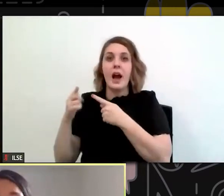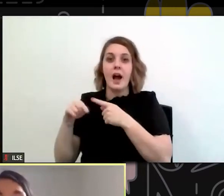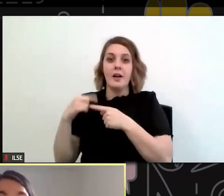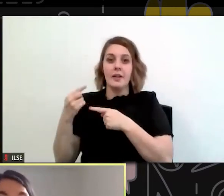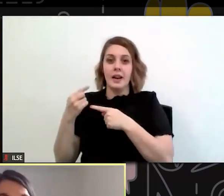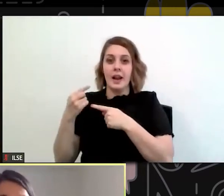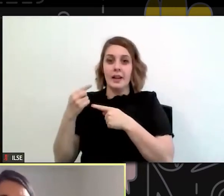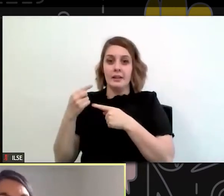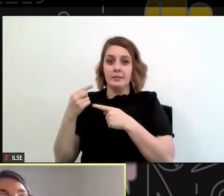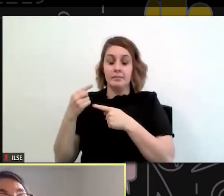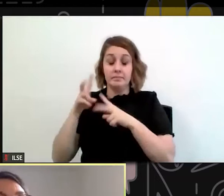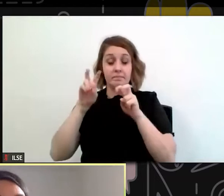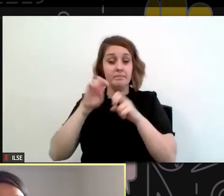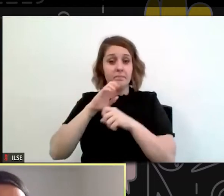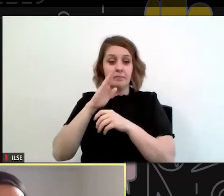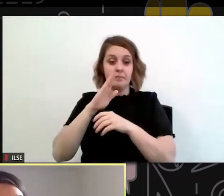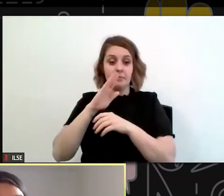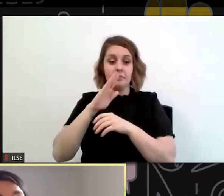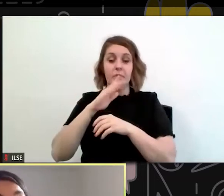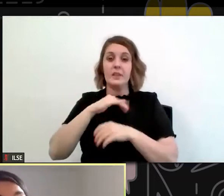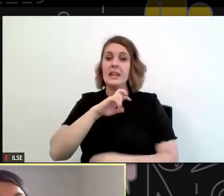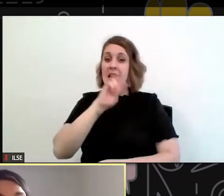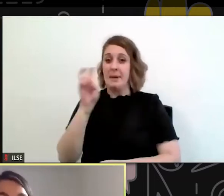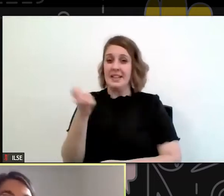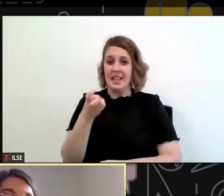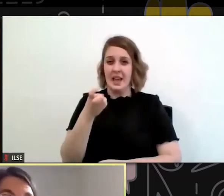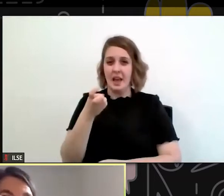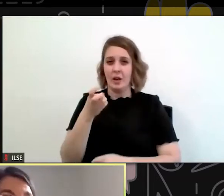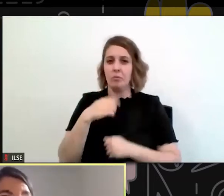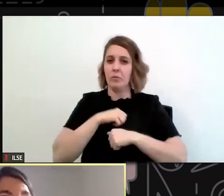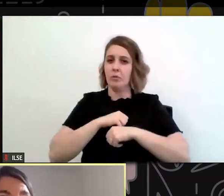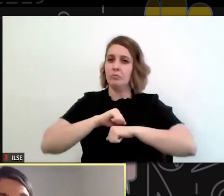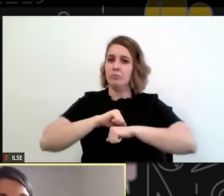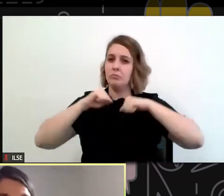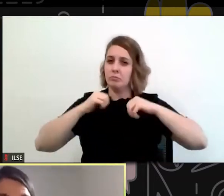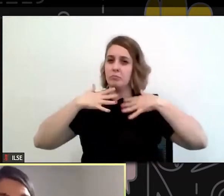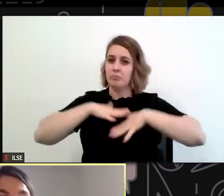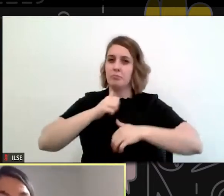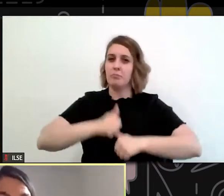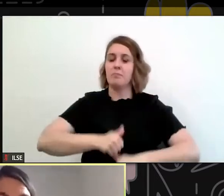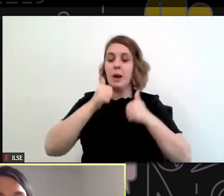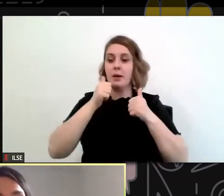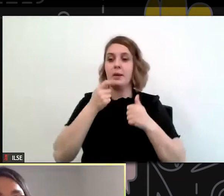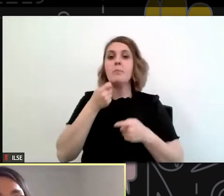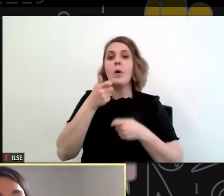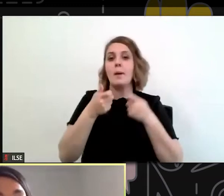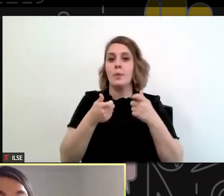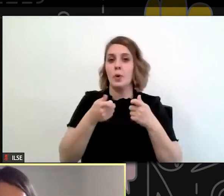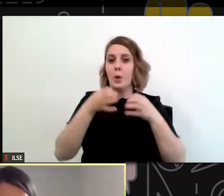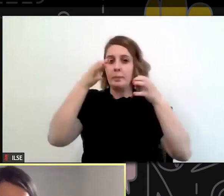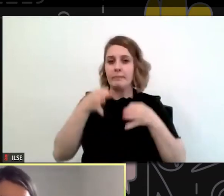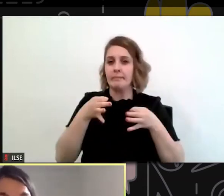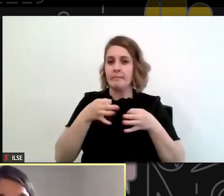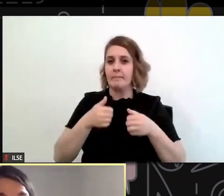sabiendo trabajar con la diversidad, pero cada vez podemos ir trabajando de una manera más precisa y lo